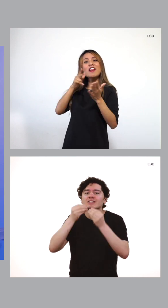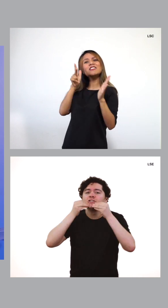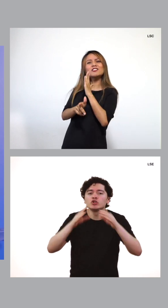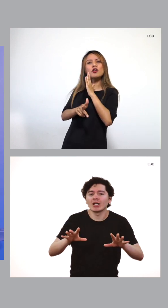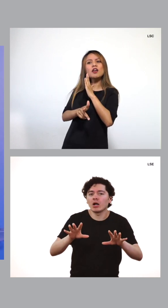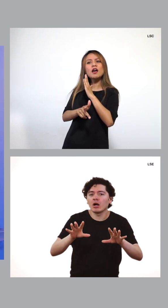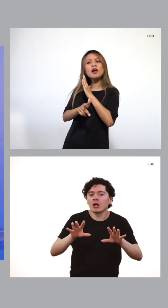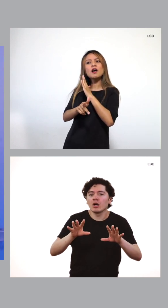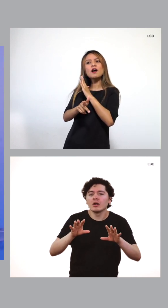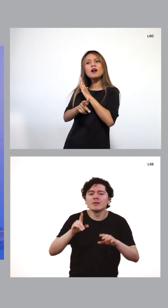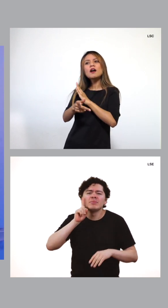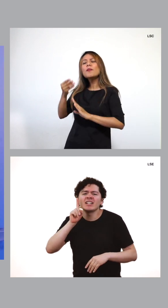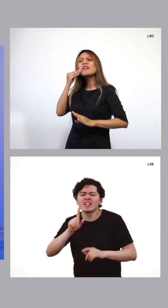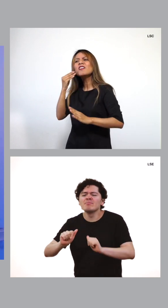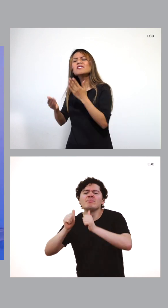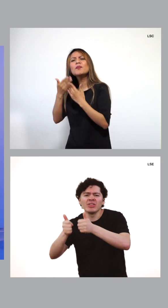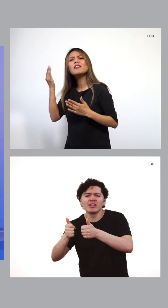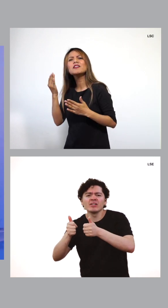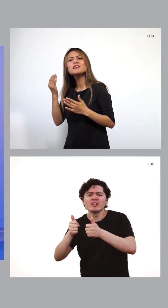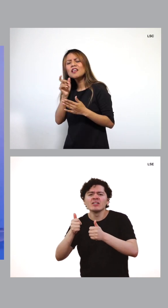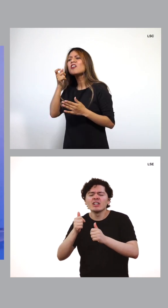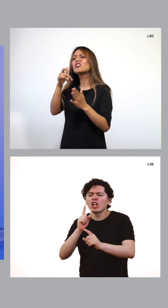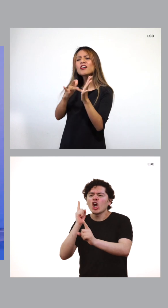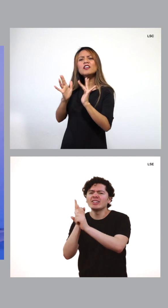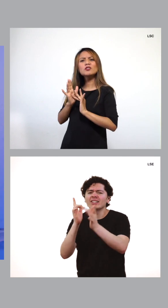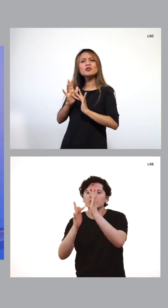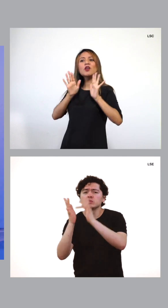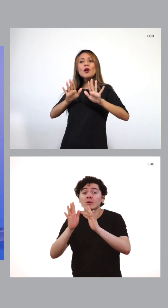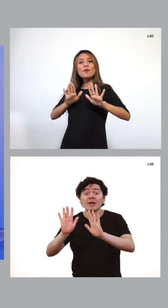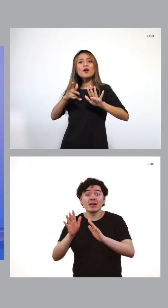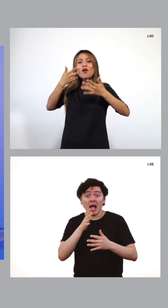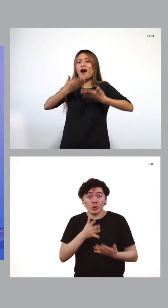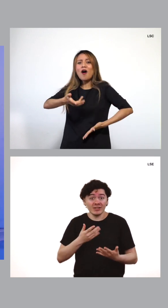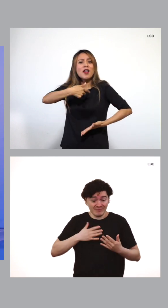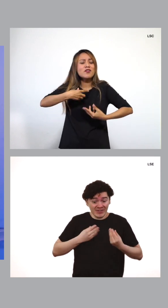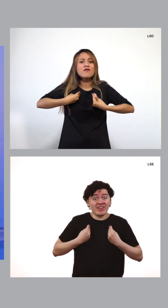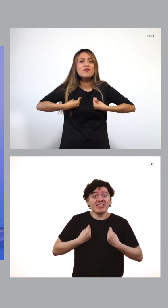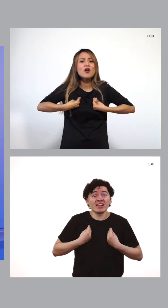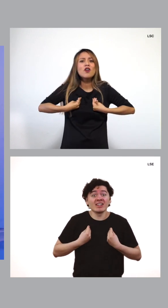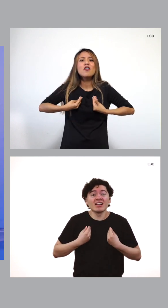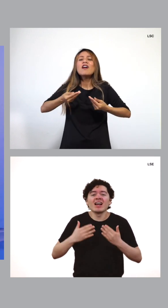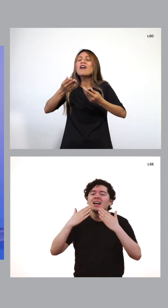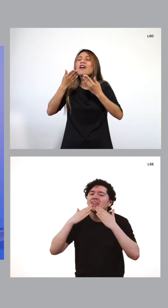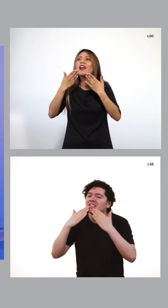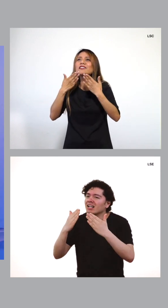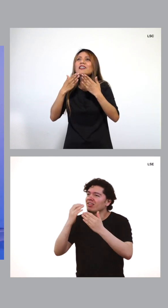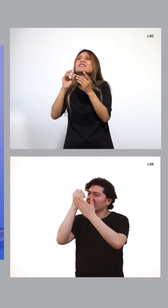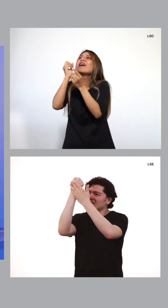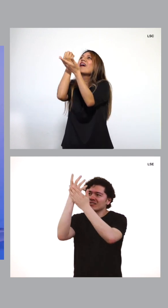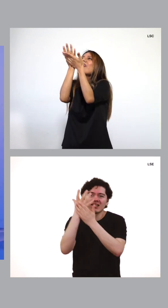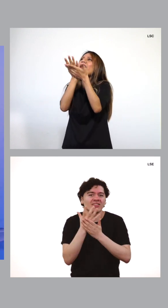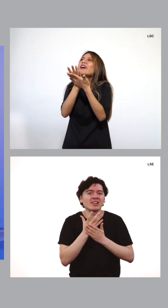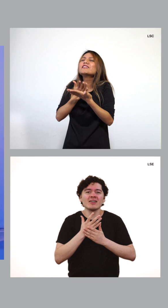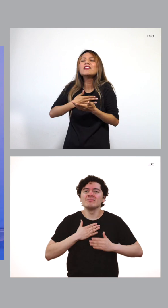para acusar y nadie defendió, pero esta no es esa vez. Ahora donde yo vivo es bajo la gracia de mi Salvador,